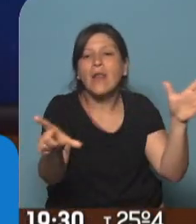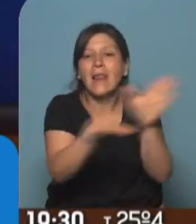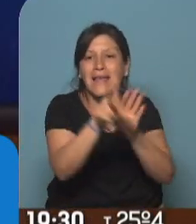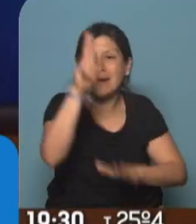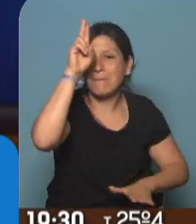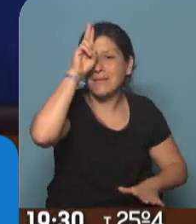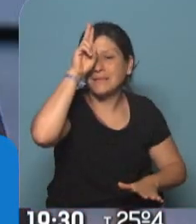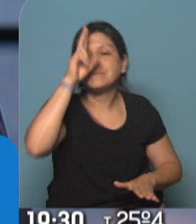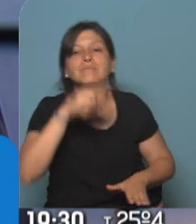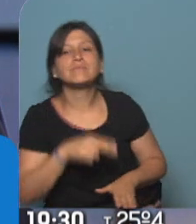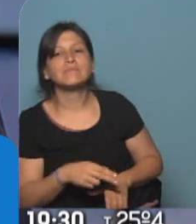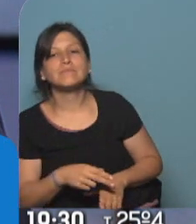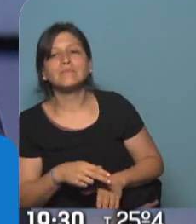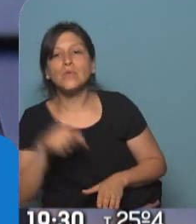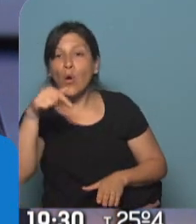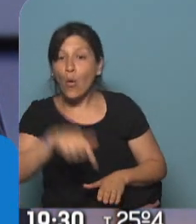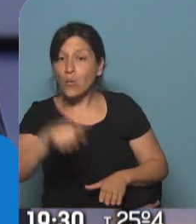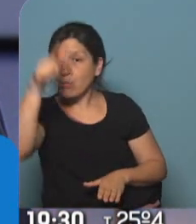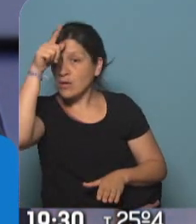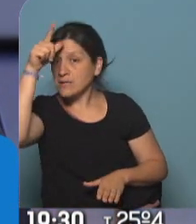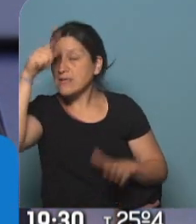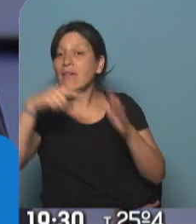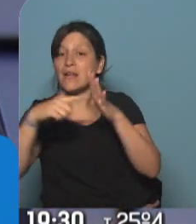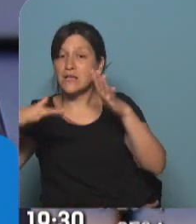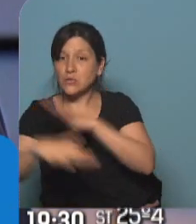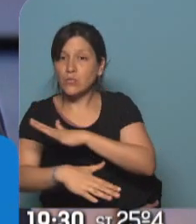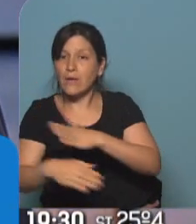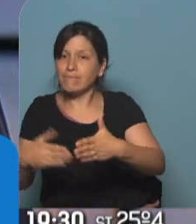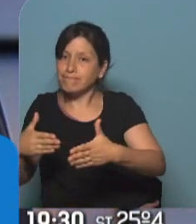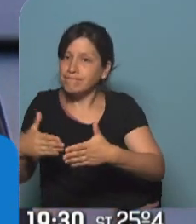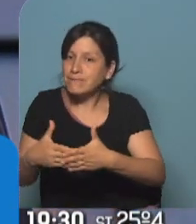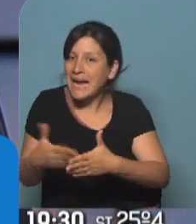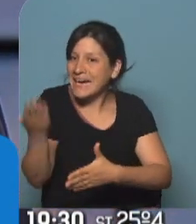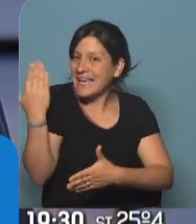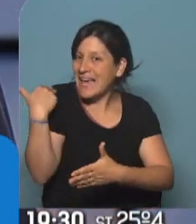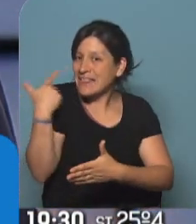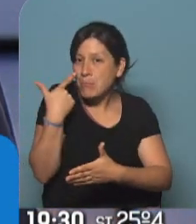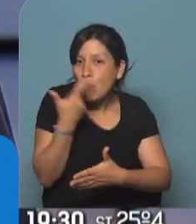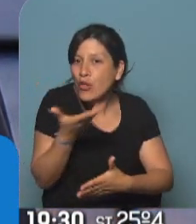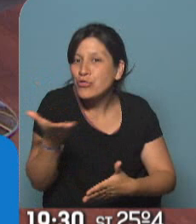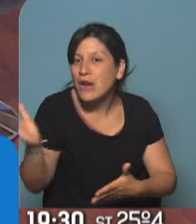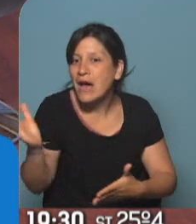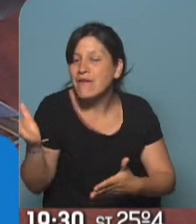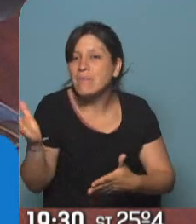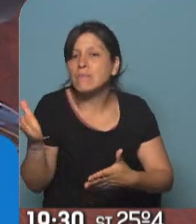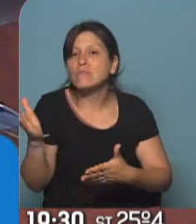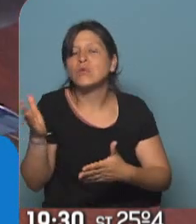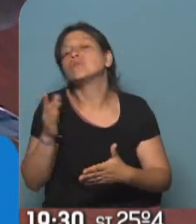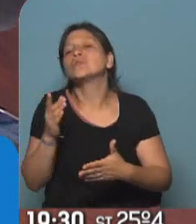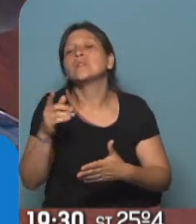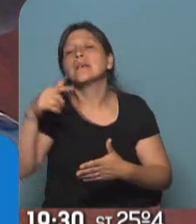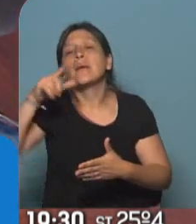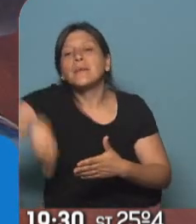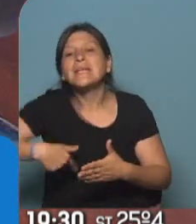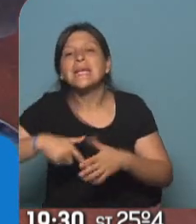hoy la policía de la ciudad impidió como veíamos informamos hace un momento que se produjera una protesta